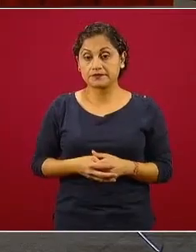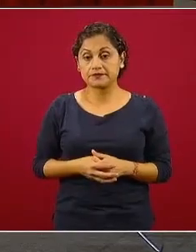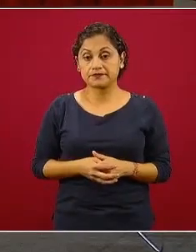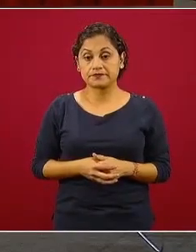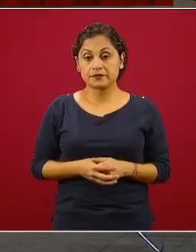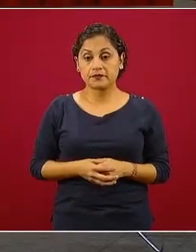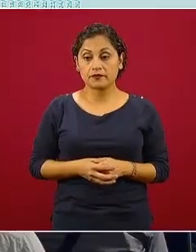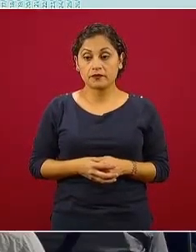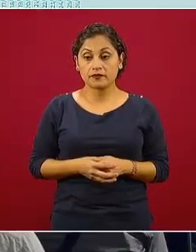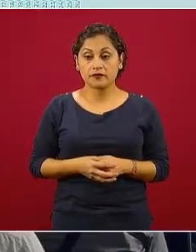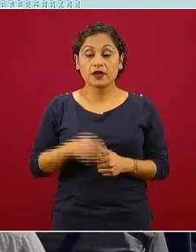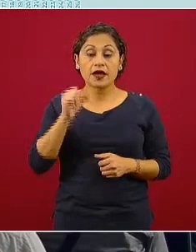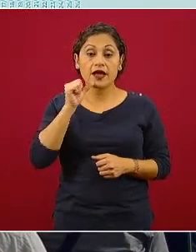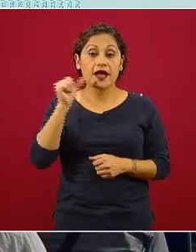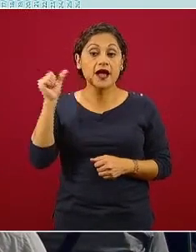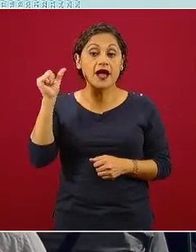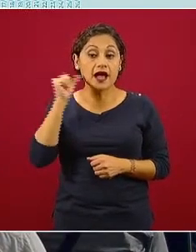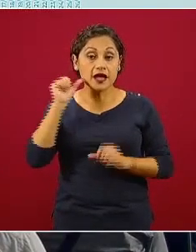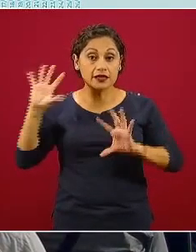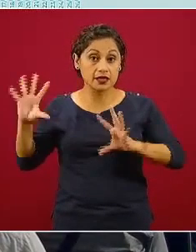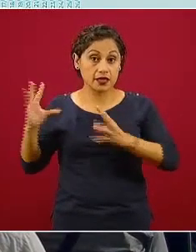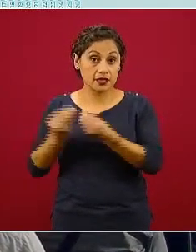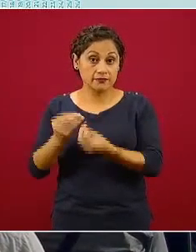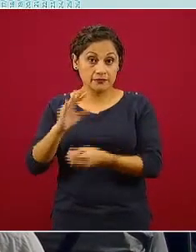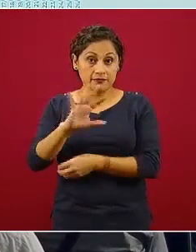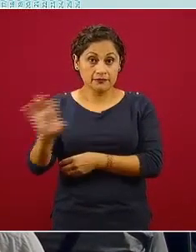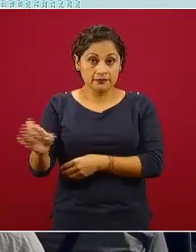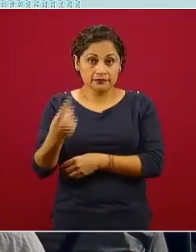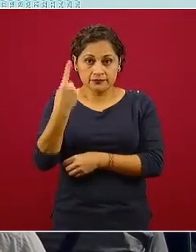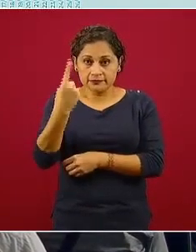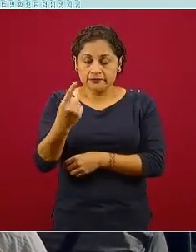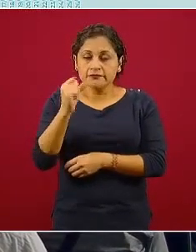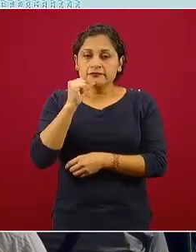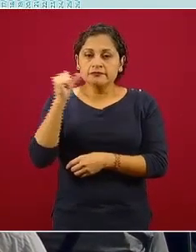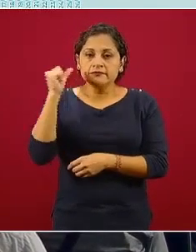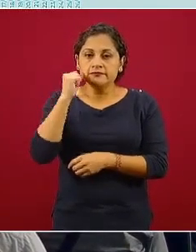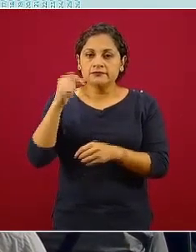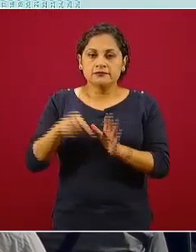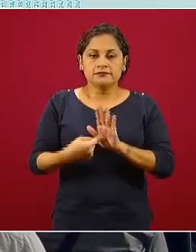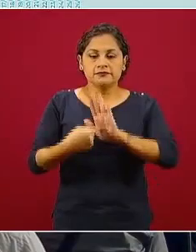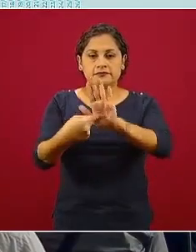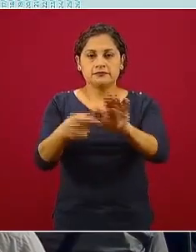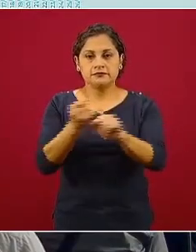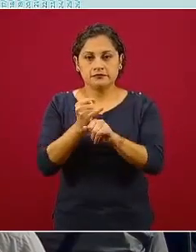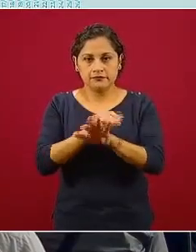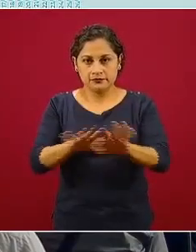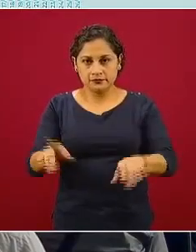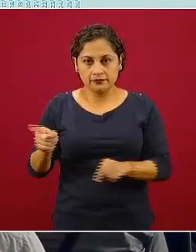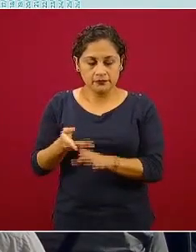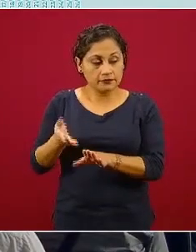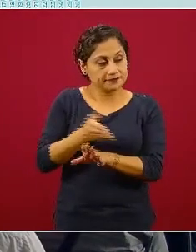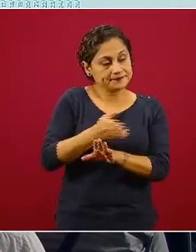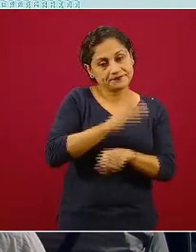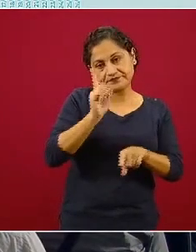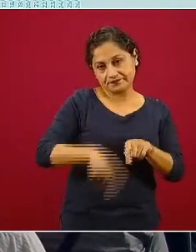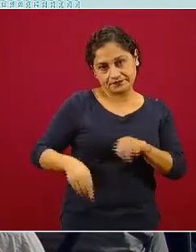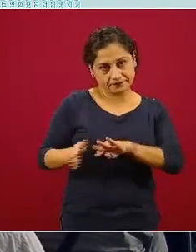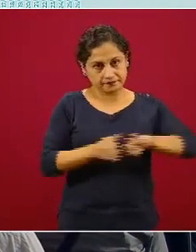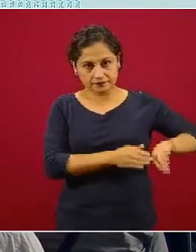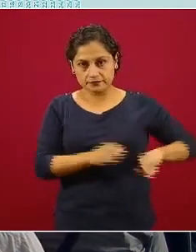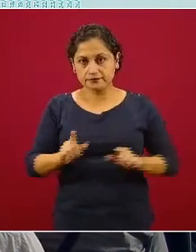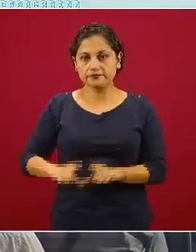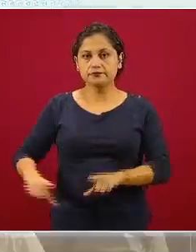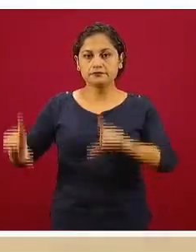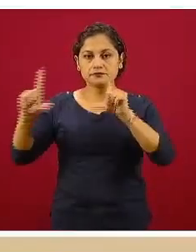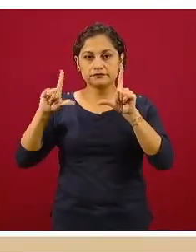solamente las reportadas ayer, las 501 reportadas ayer. Quitamos ya todas las previas. Y son las